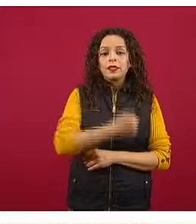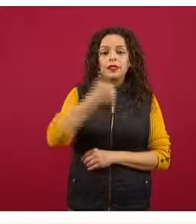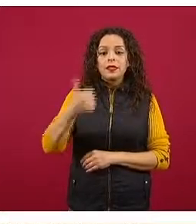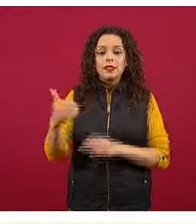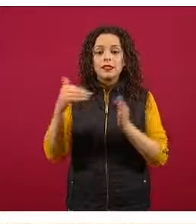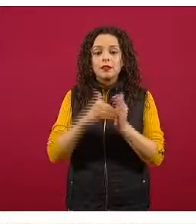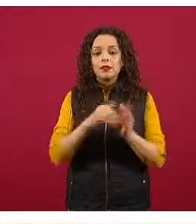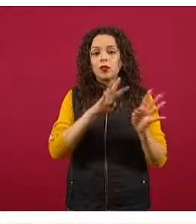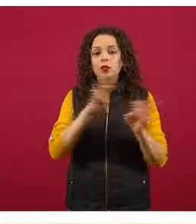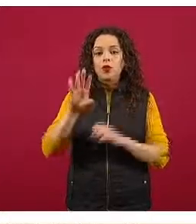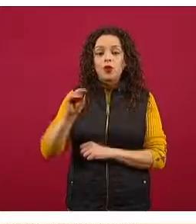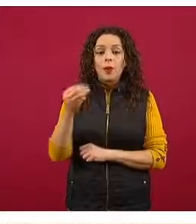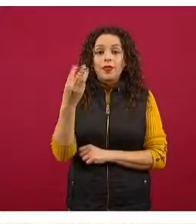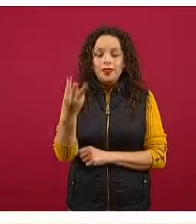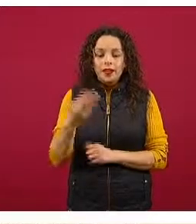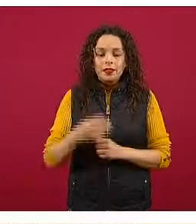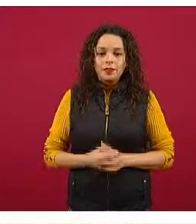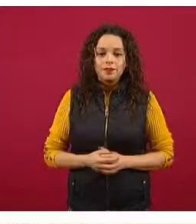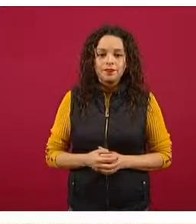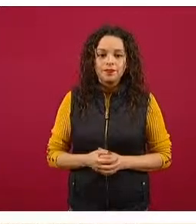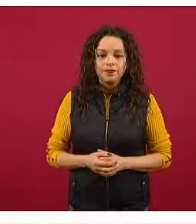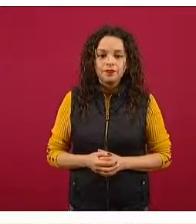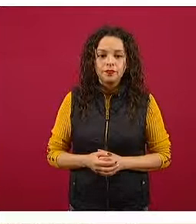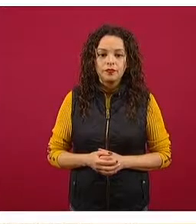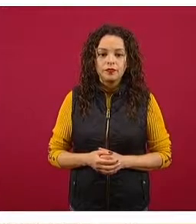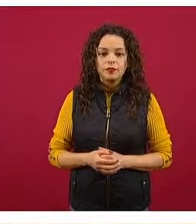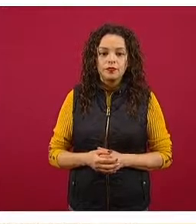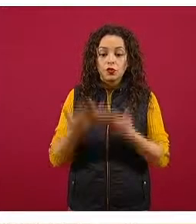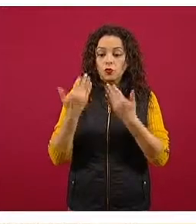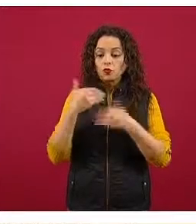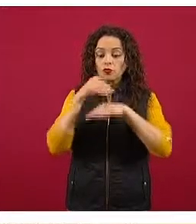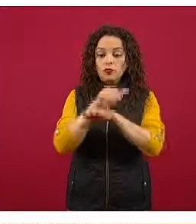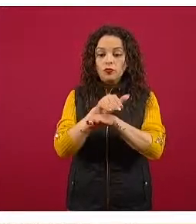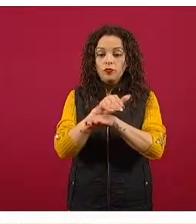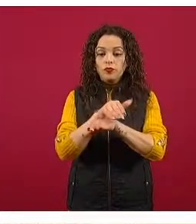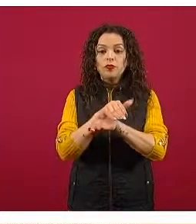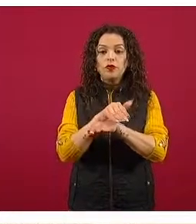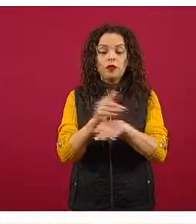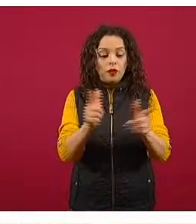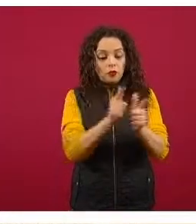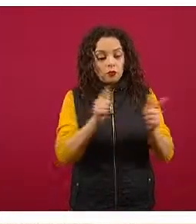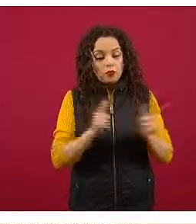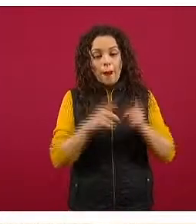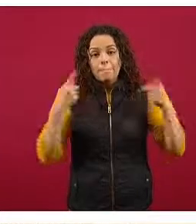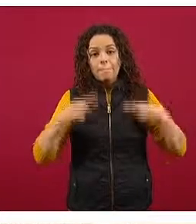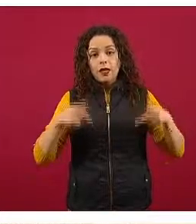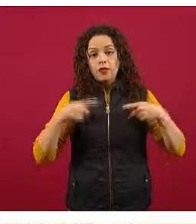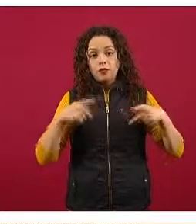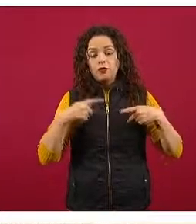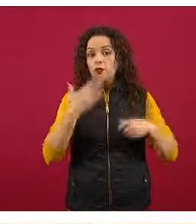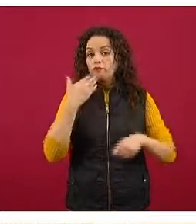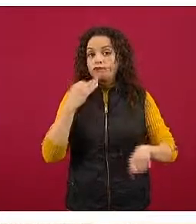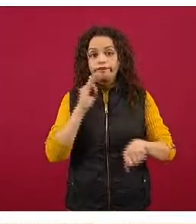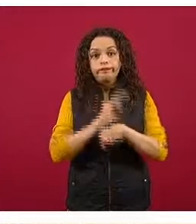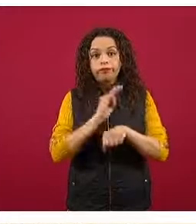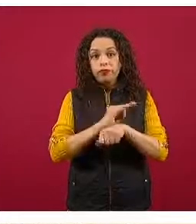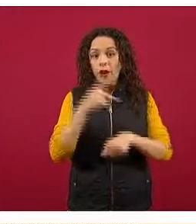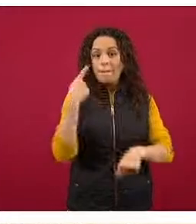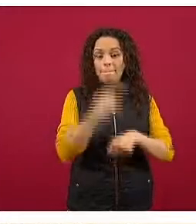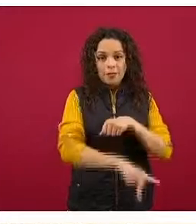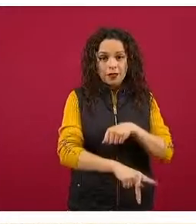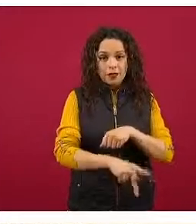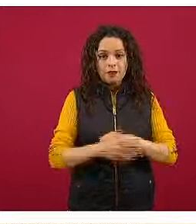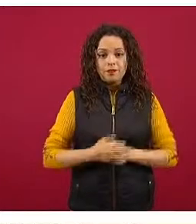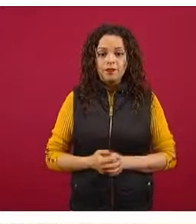966.493. Sobre la población de riesgo, que son las personas entre los 5